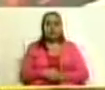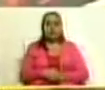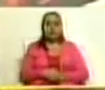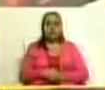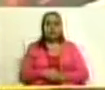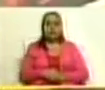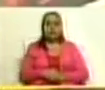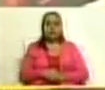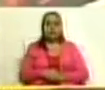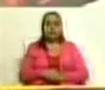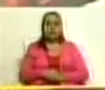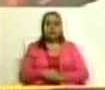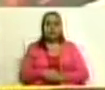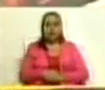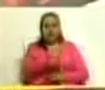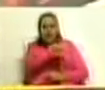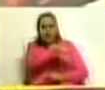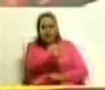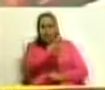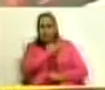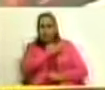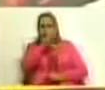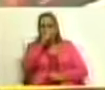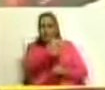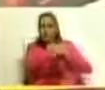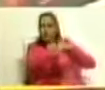Y a los de mi generación también.